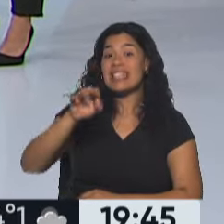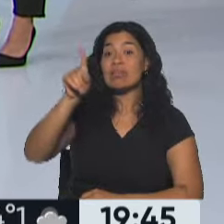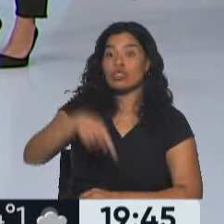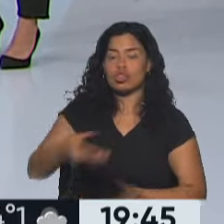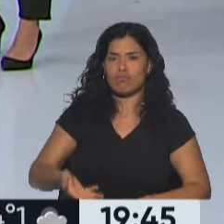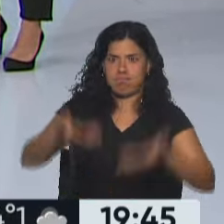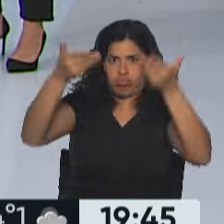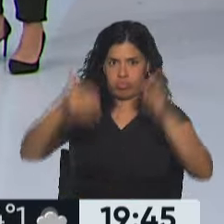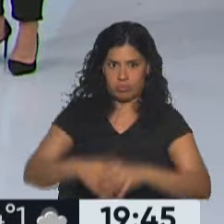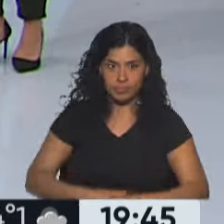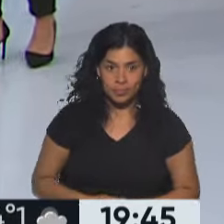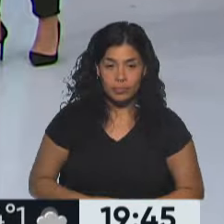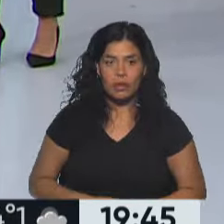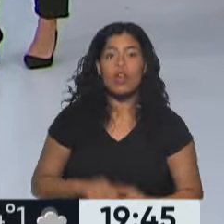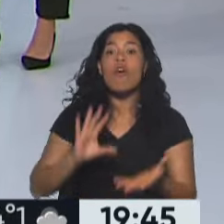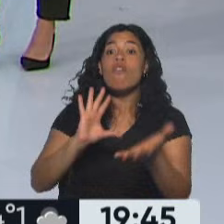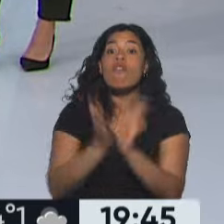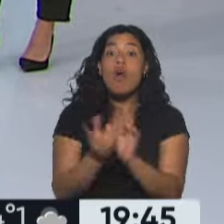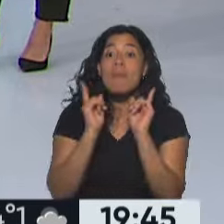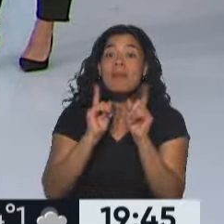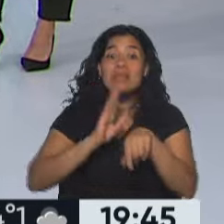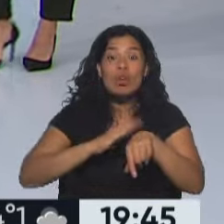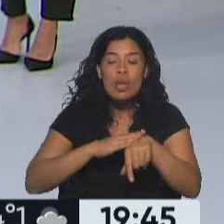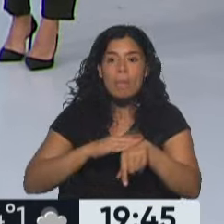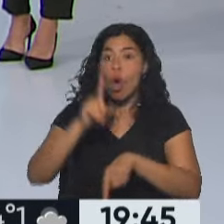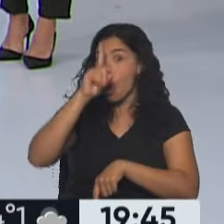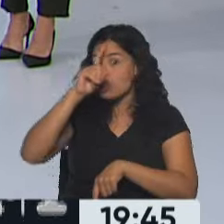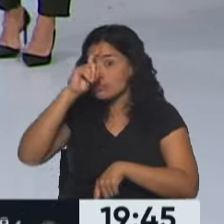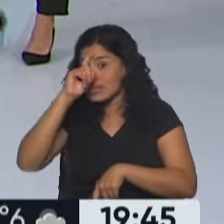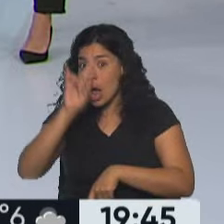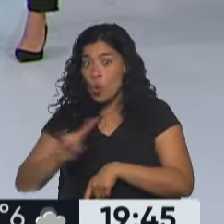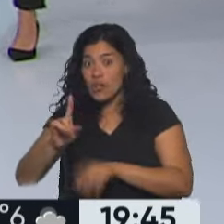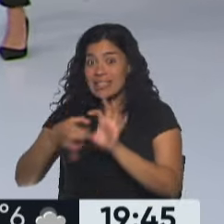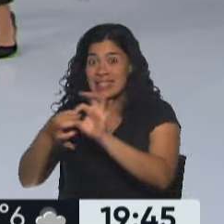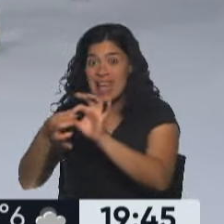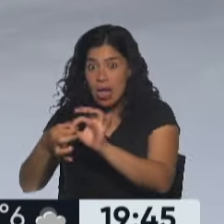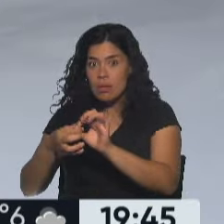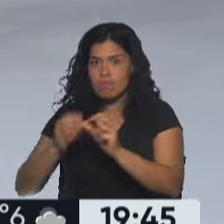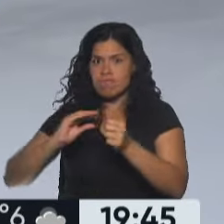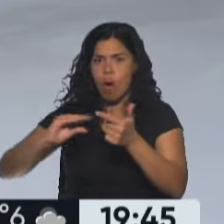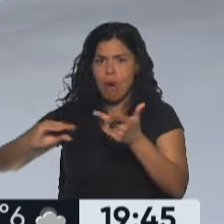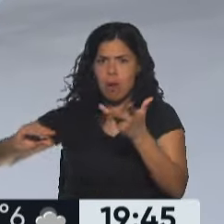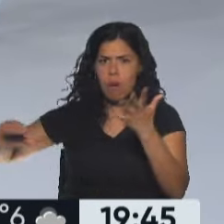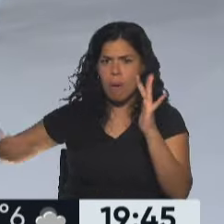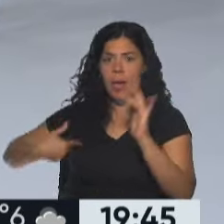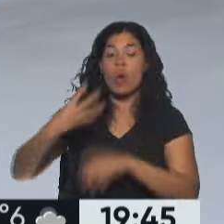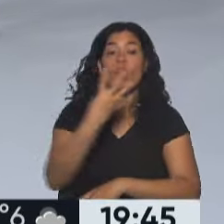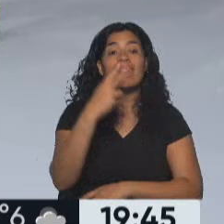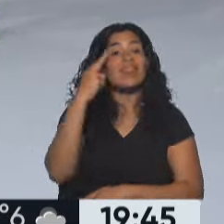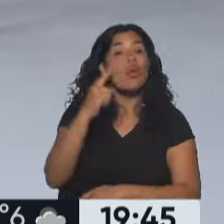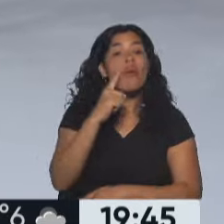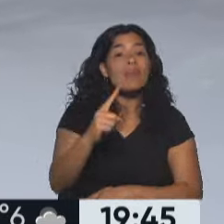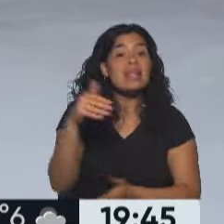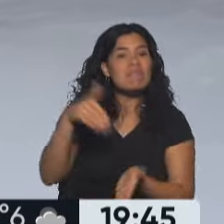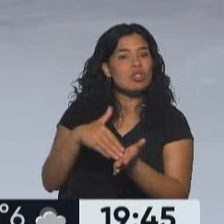se transfirieron recursos para los hospitales universitarios. ¿Cuántos? 49.000 millones. Es decir, que